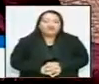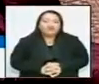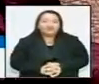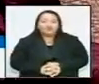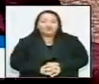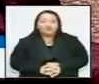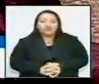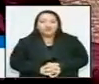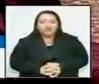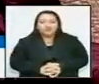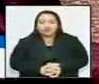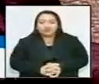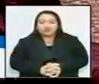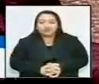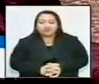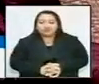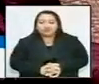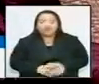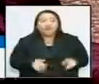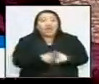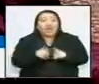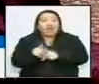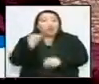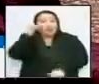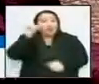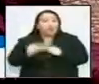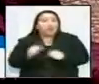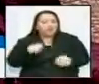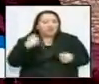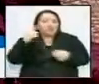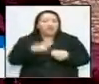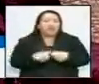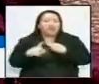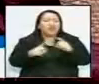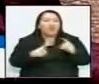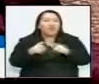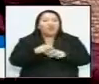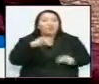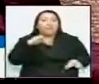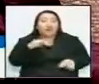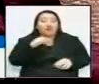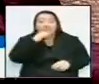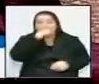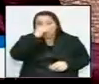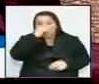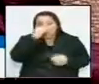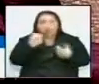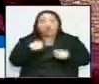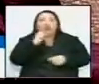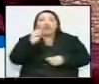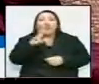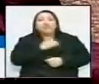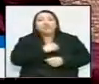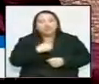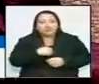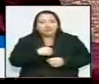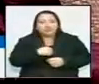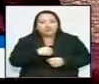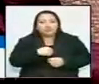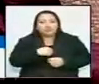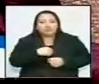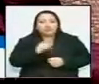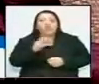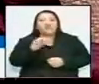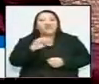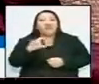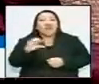Cusco. También recuerdo haber participado en el debate en el Pleno, cuando le dije al ministro de